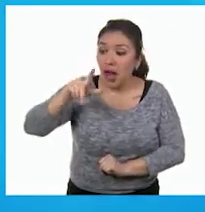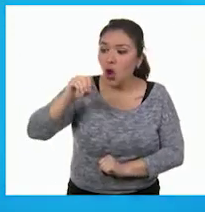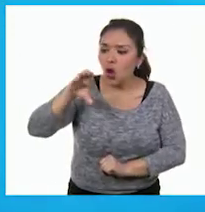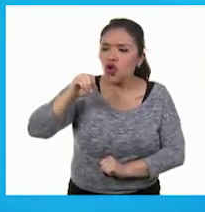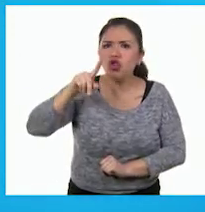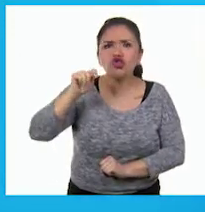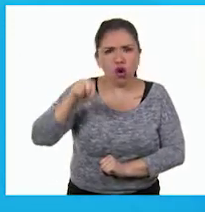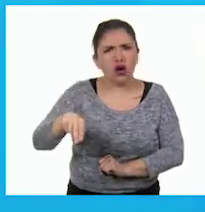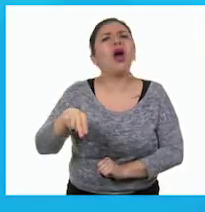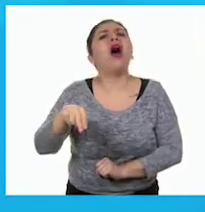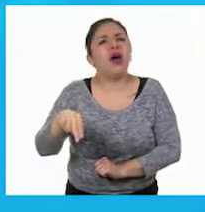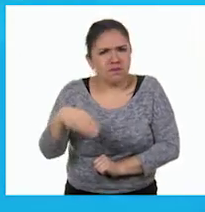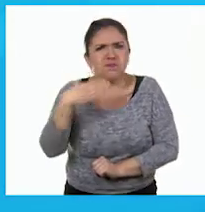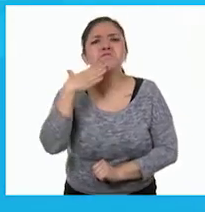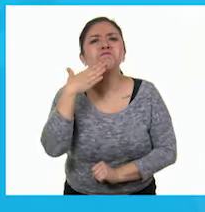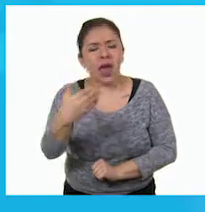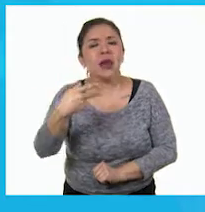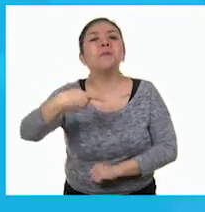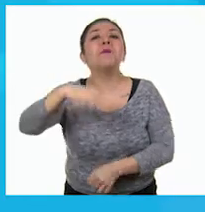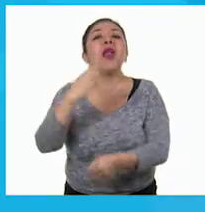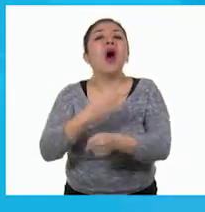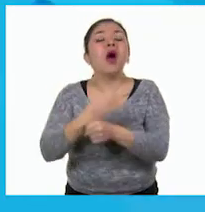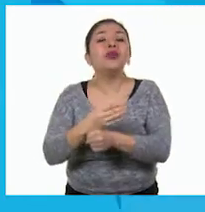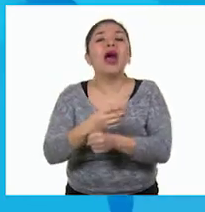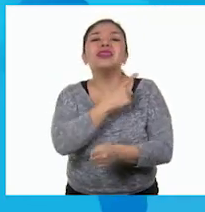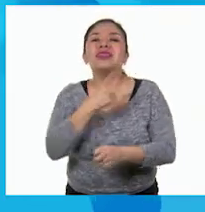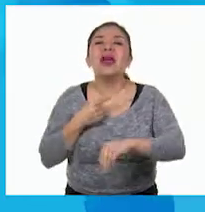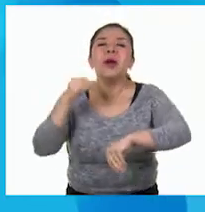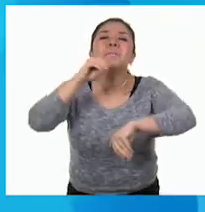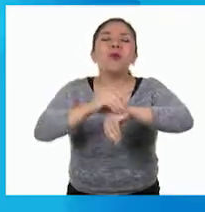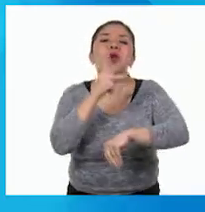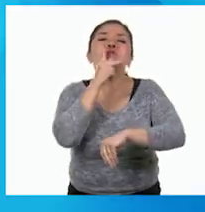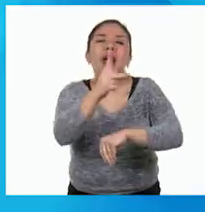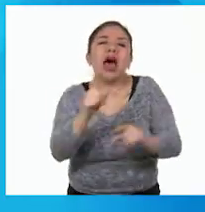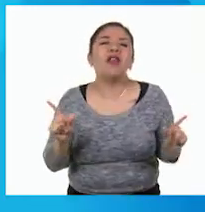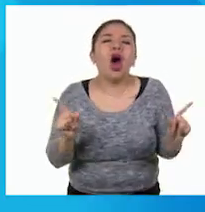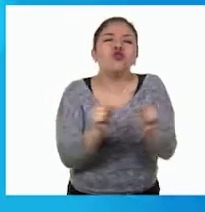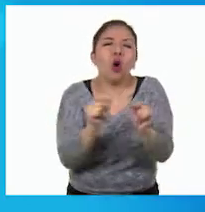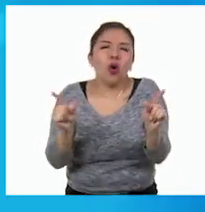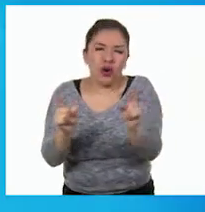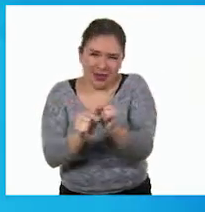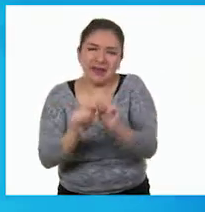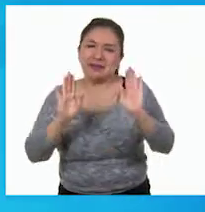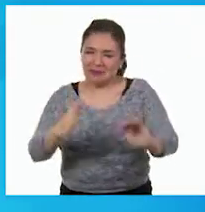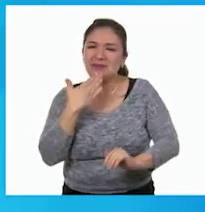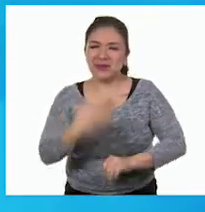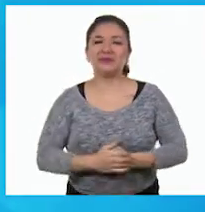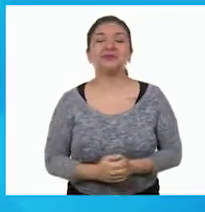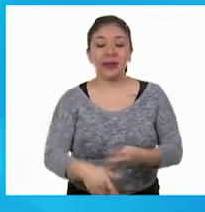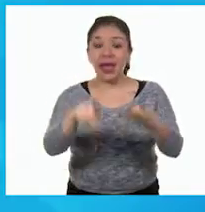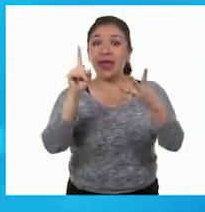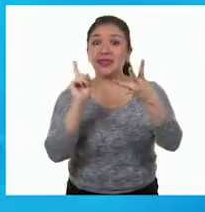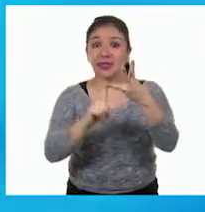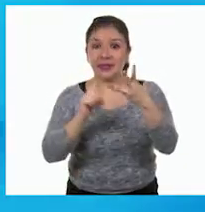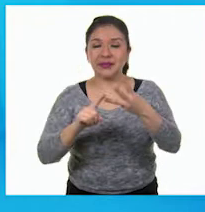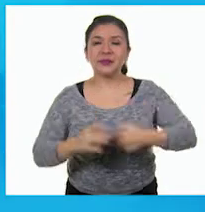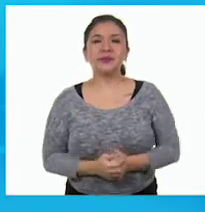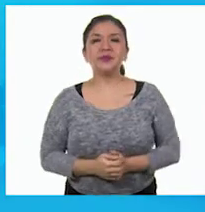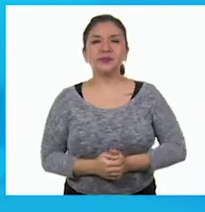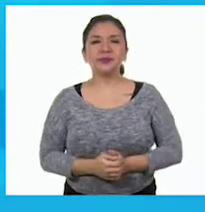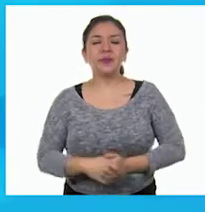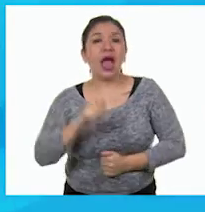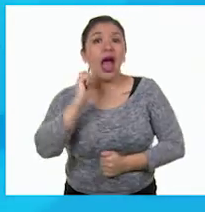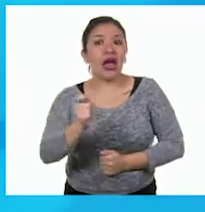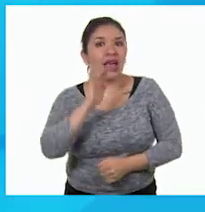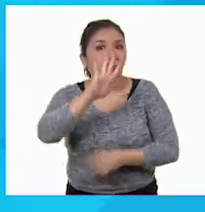bien. Lo único es que ahorita estamos trabajando con palabras cortas. Perfecto. ¿Ok? Bien, seguimos con la otra. Es